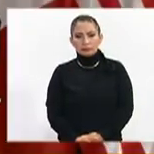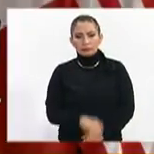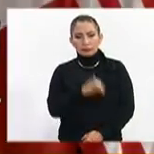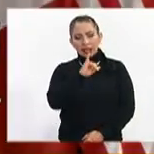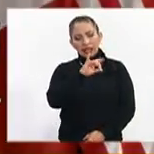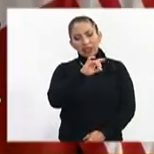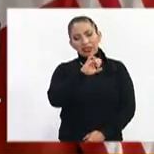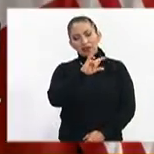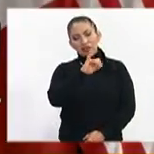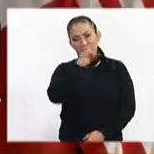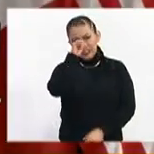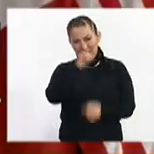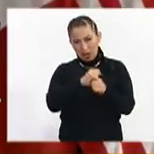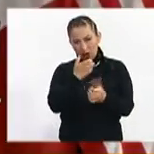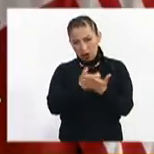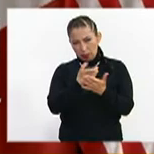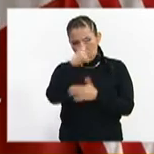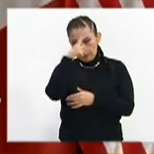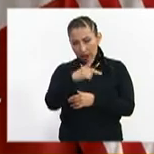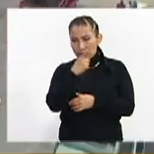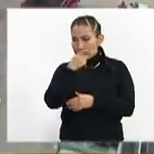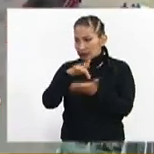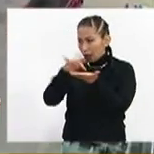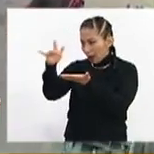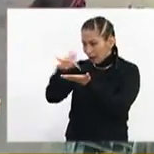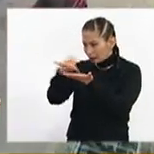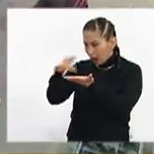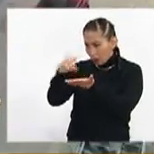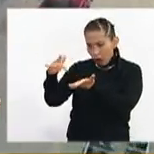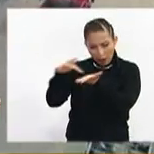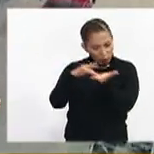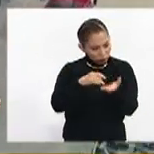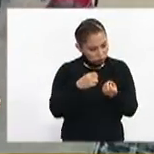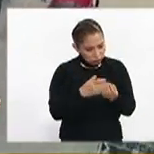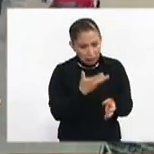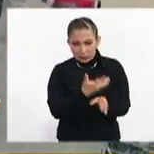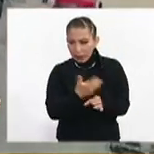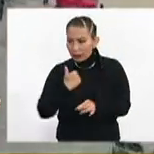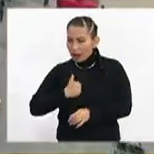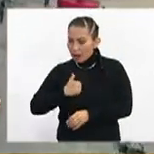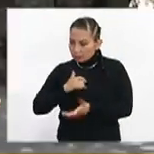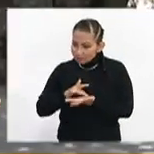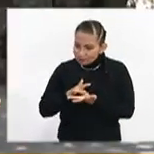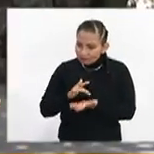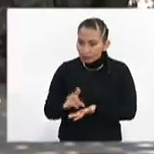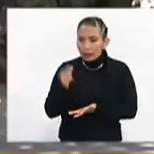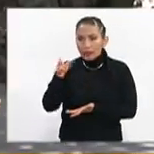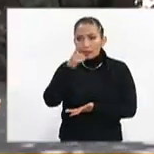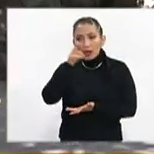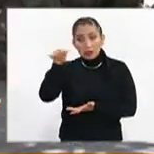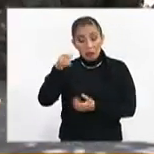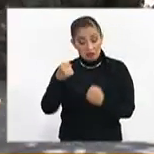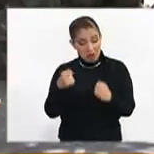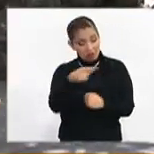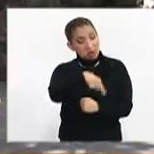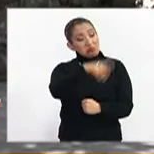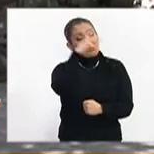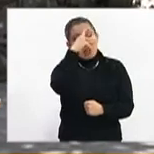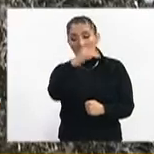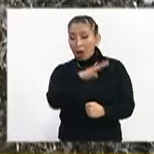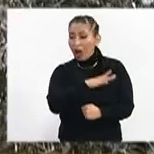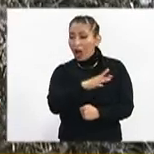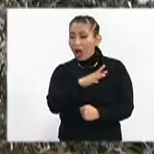Ildefonso Guajardo, secretario de Economía, agradeció las muestras de apoyo de Estados Unidos y de Canadá y destacó la fortaleza de